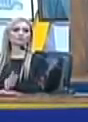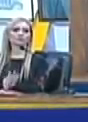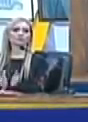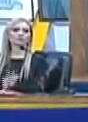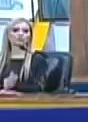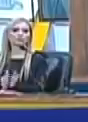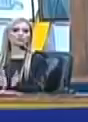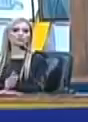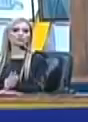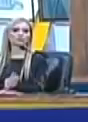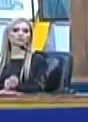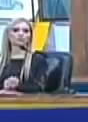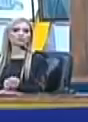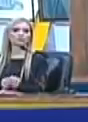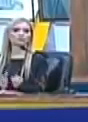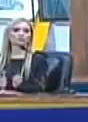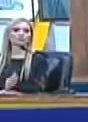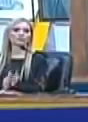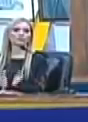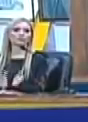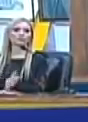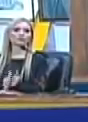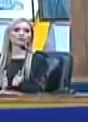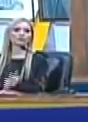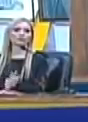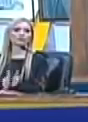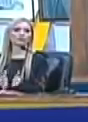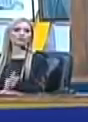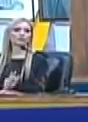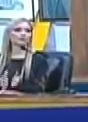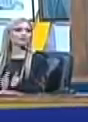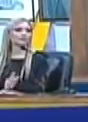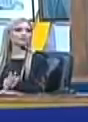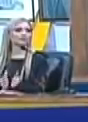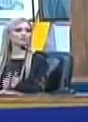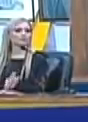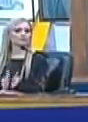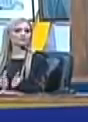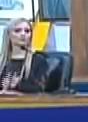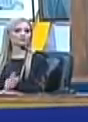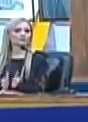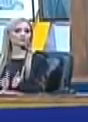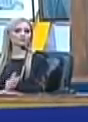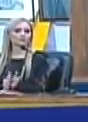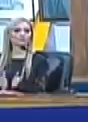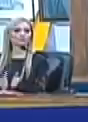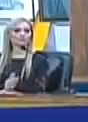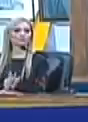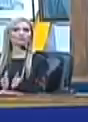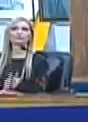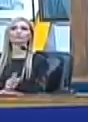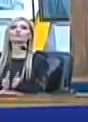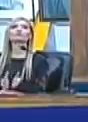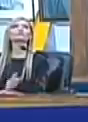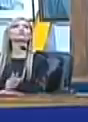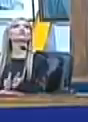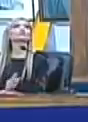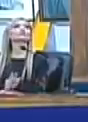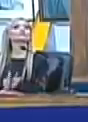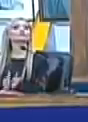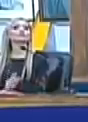que como siempre ocurre en la historia contemporánea de venezuela estuvo signado por importantes acontecimientos en el orden